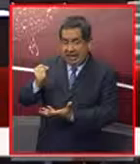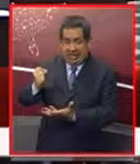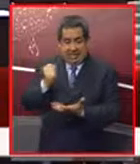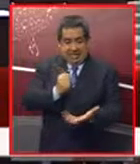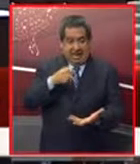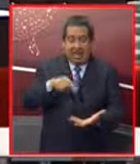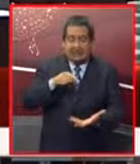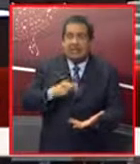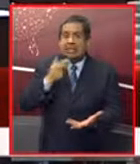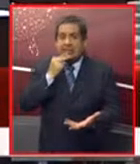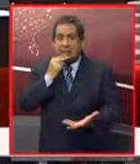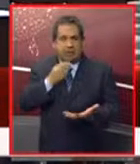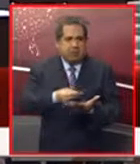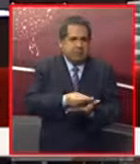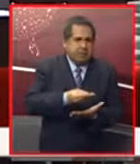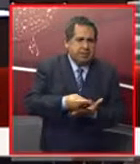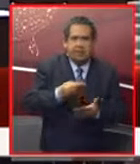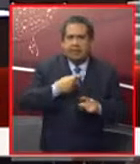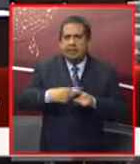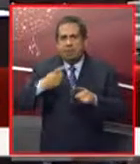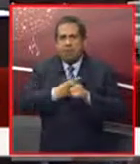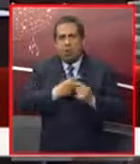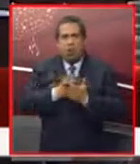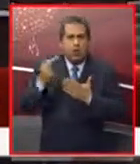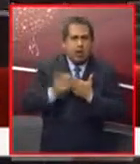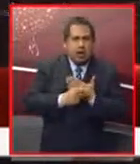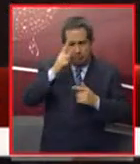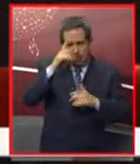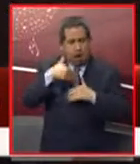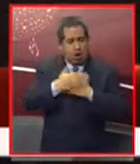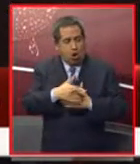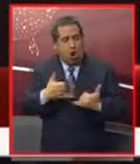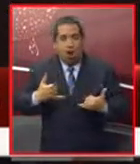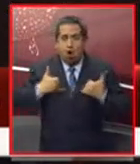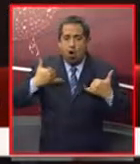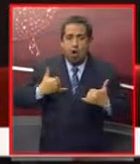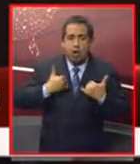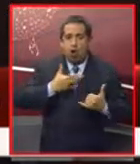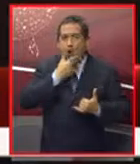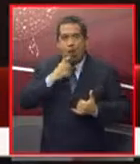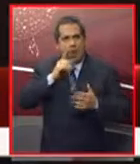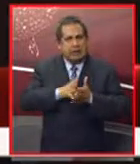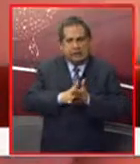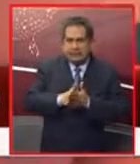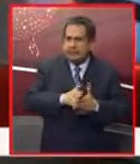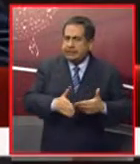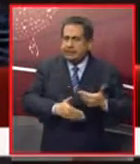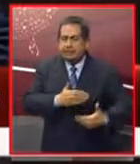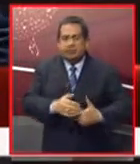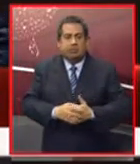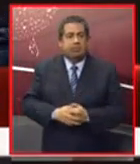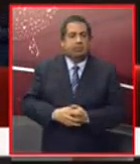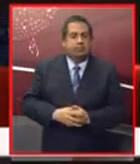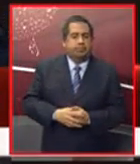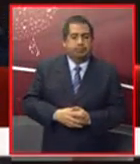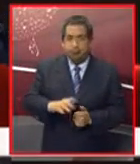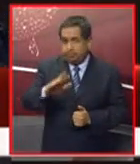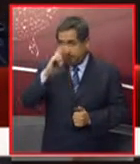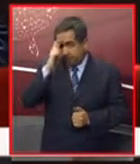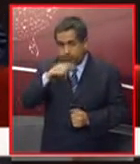entre otras cosas, proyectos para el desarrollo de jóvenes y mujeres emprendedoras. Recordemos que en